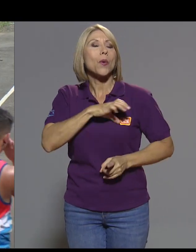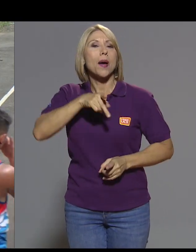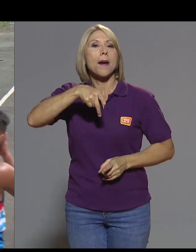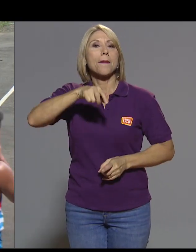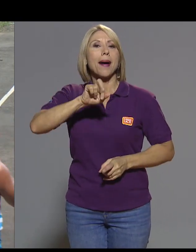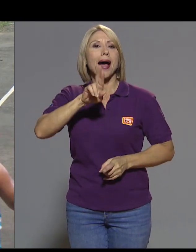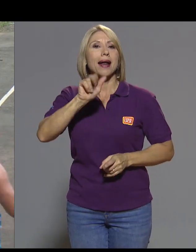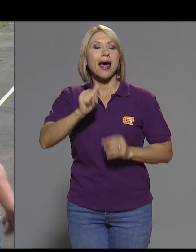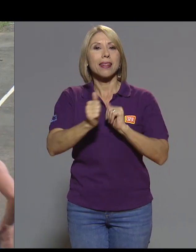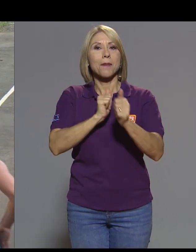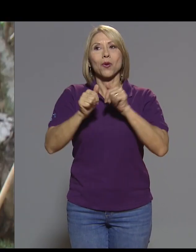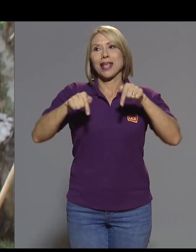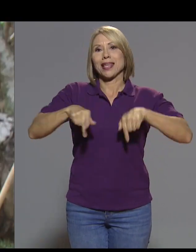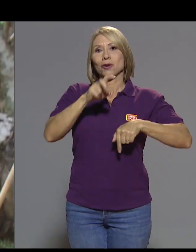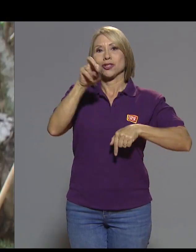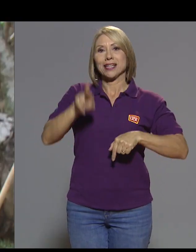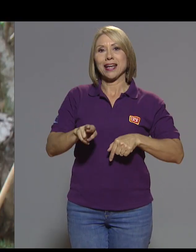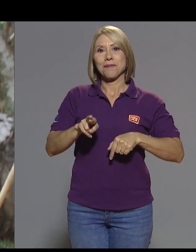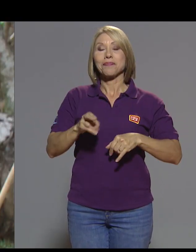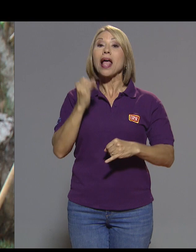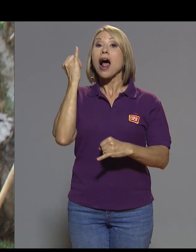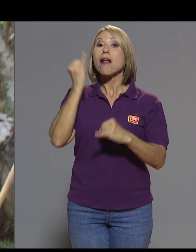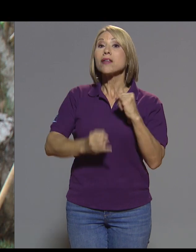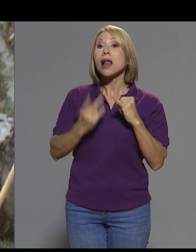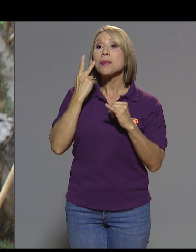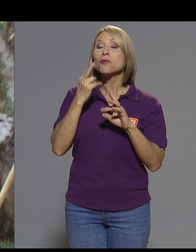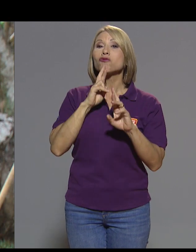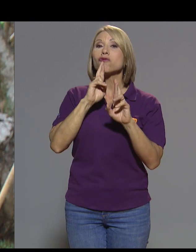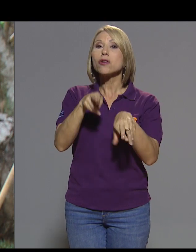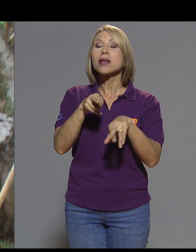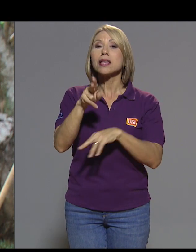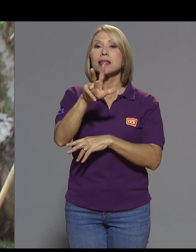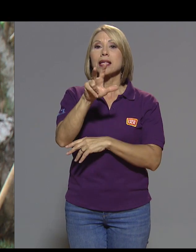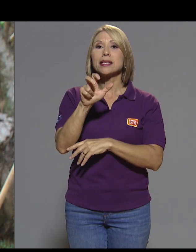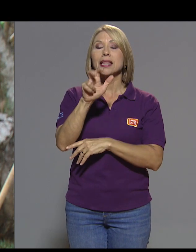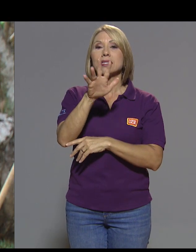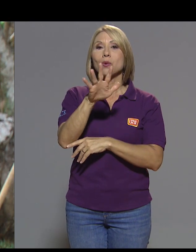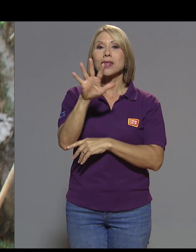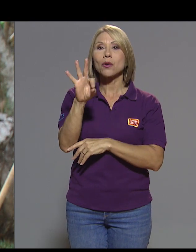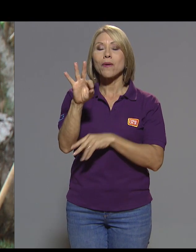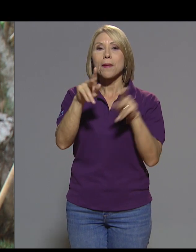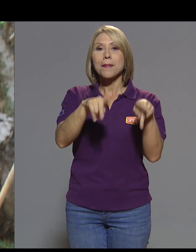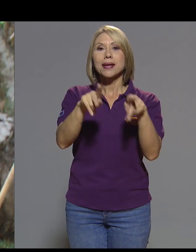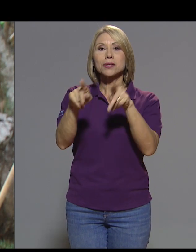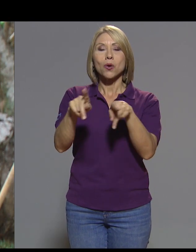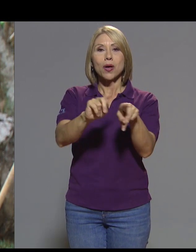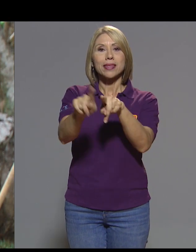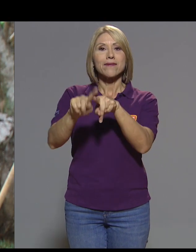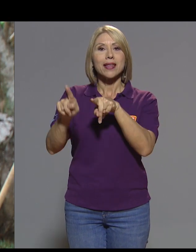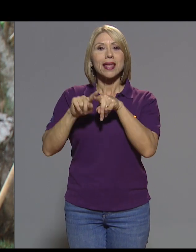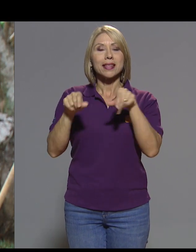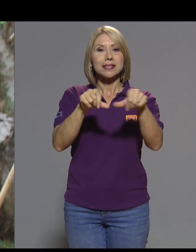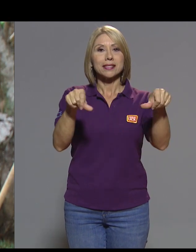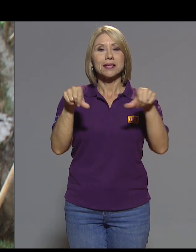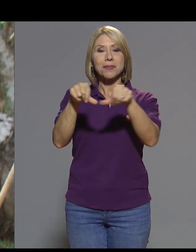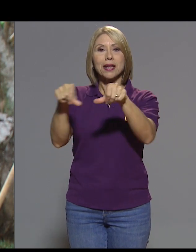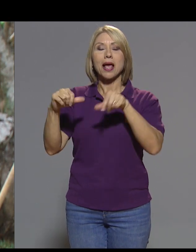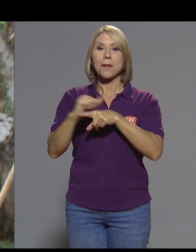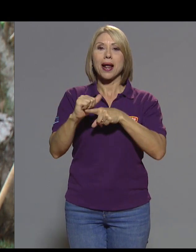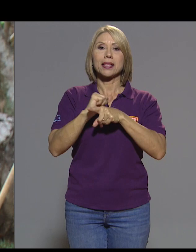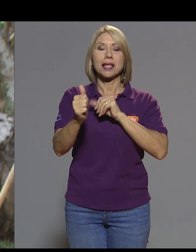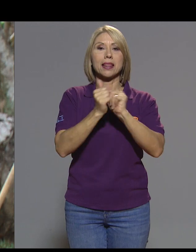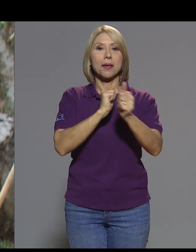parado fuerte en el país al final nos arrojó un total de 359 personas entre las diferentes disciplinas